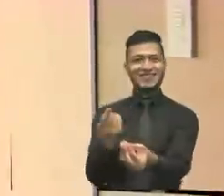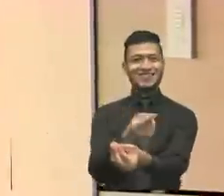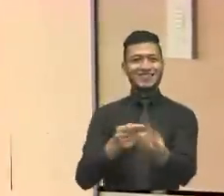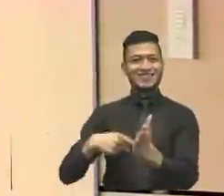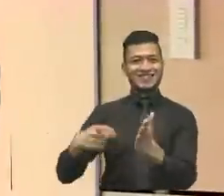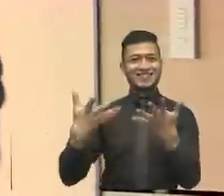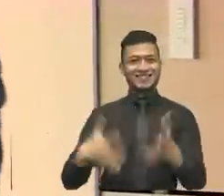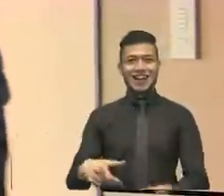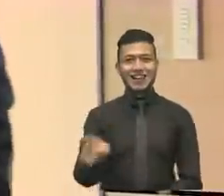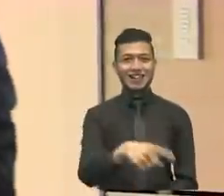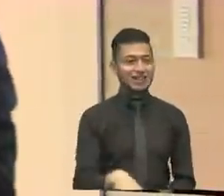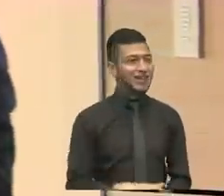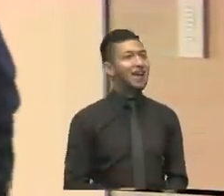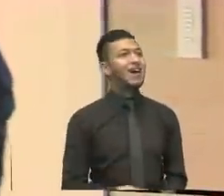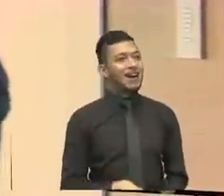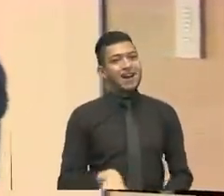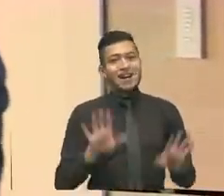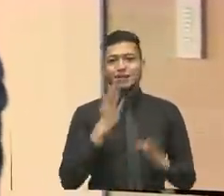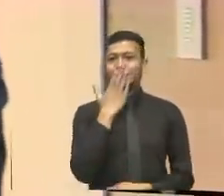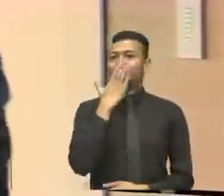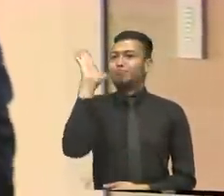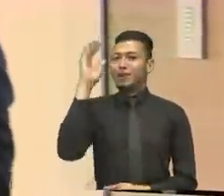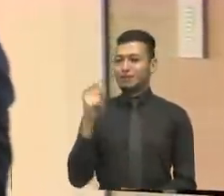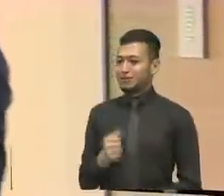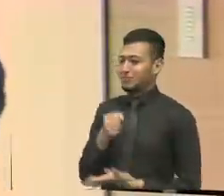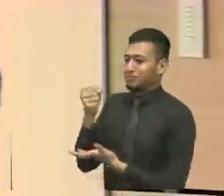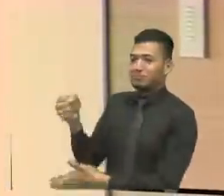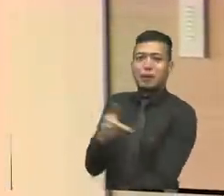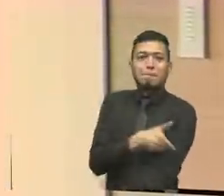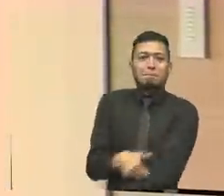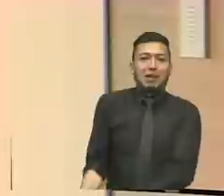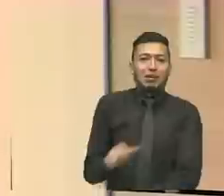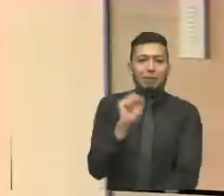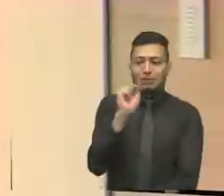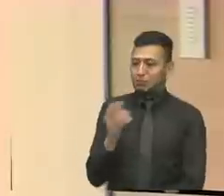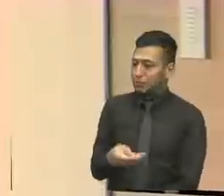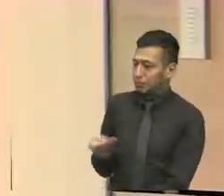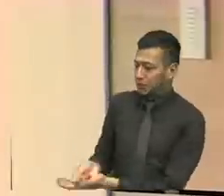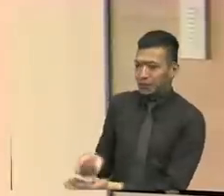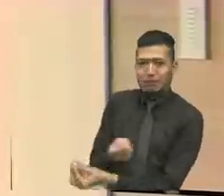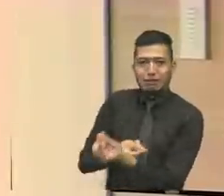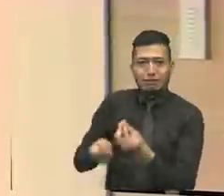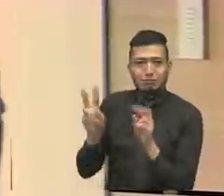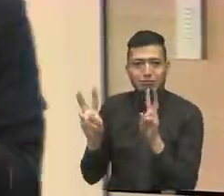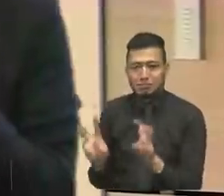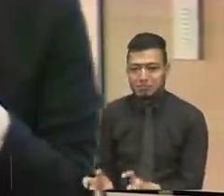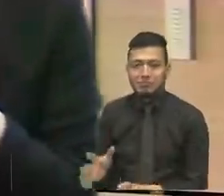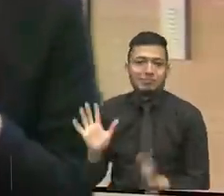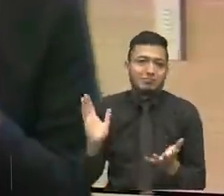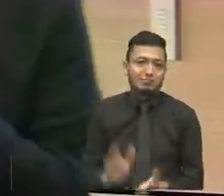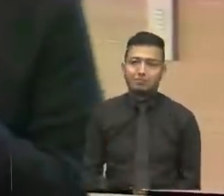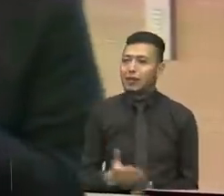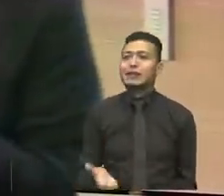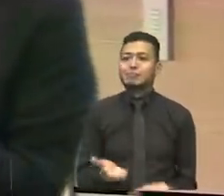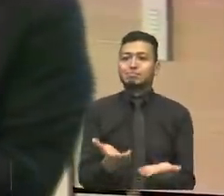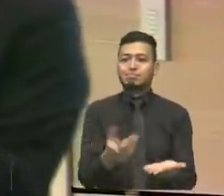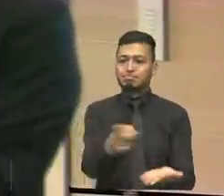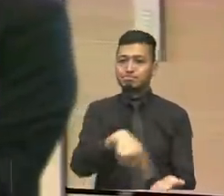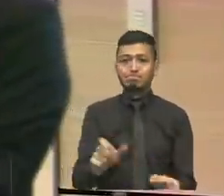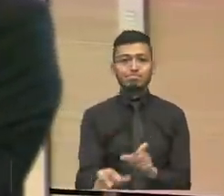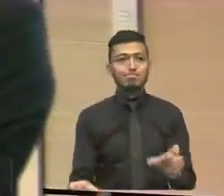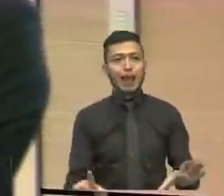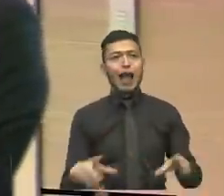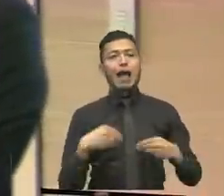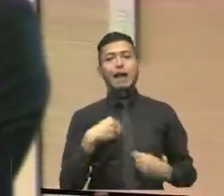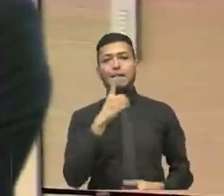decir que bueno, porque qué más puede uno hacer si ya se gastaron no sé cuántos miles de millones de pesos en estudios y diseños. Aquí es al contrario, aquí primero